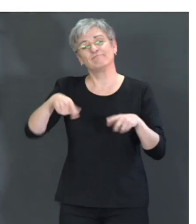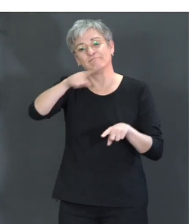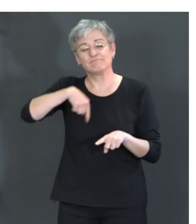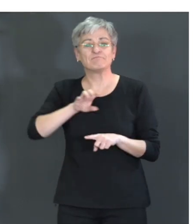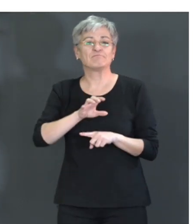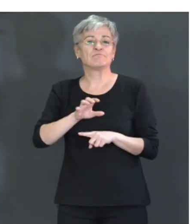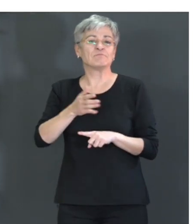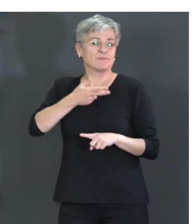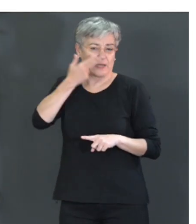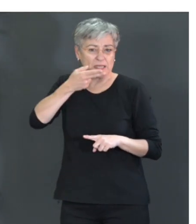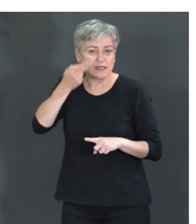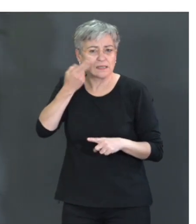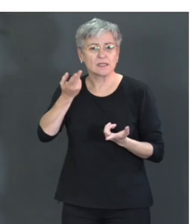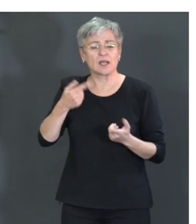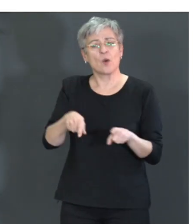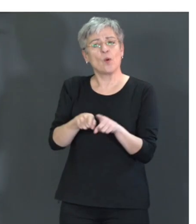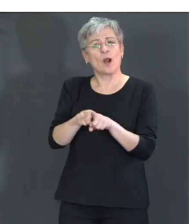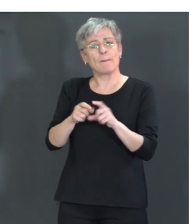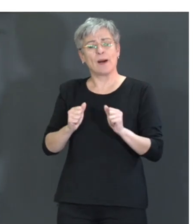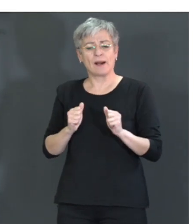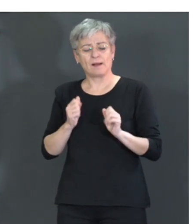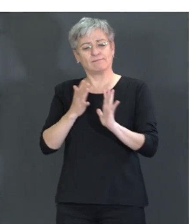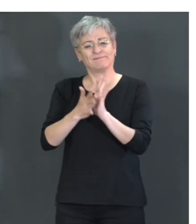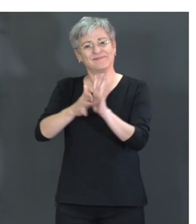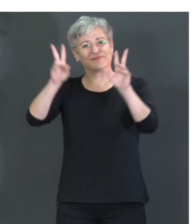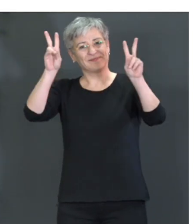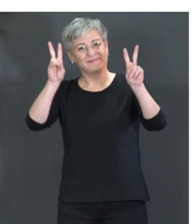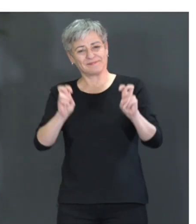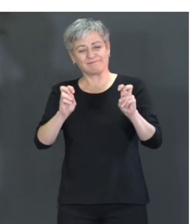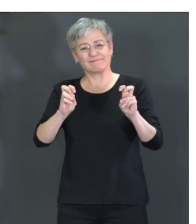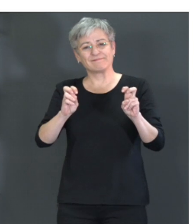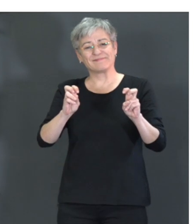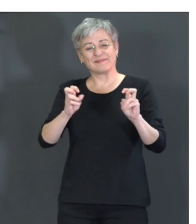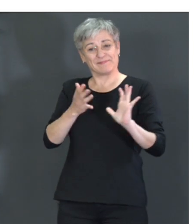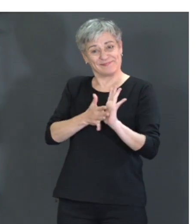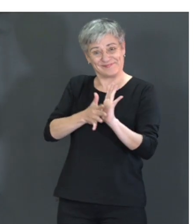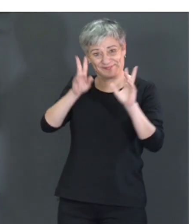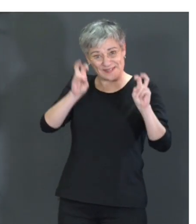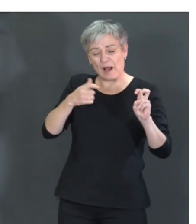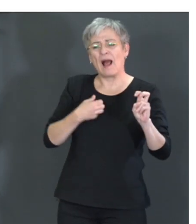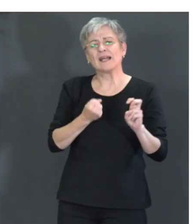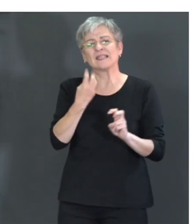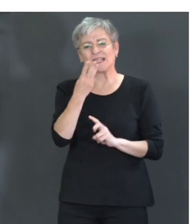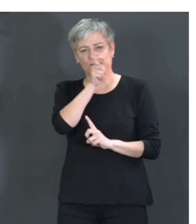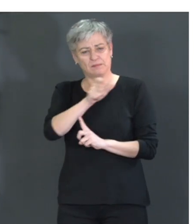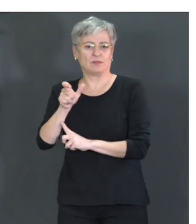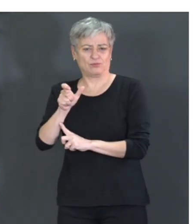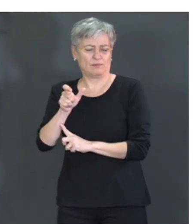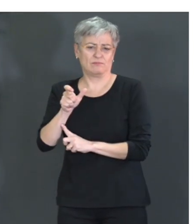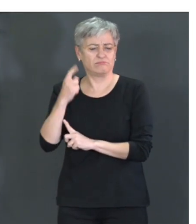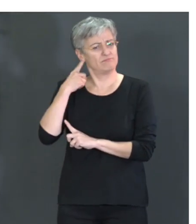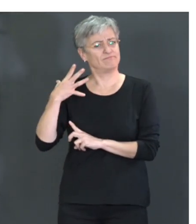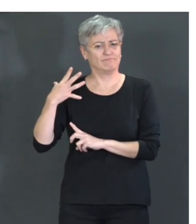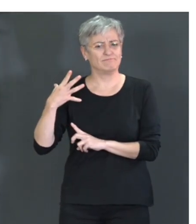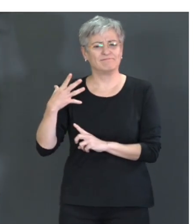interesante. Y para poder arrojar luz sobre todo esto, tenemos tres personas brillantes.